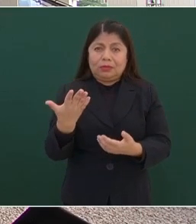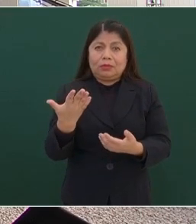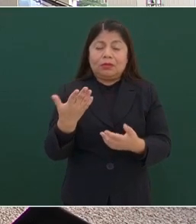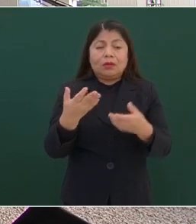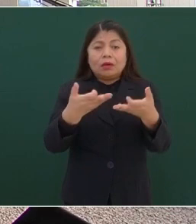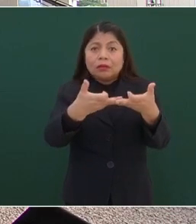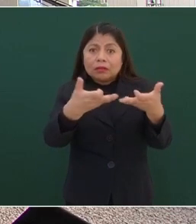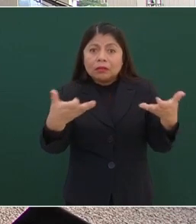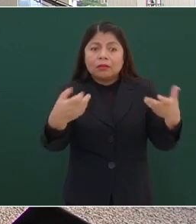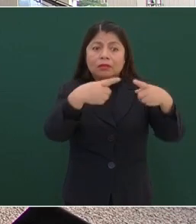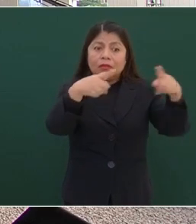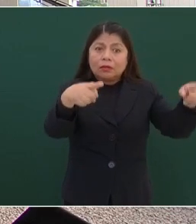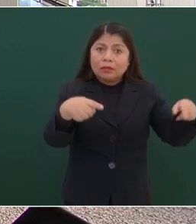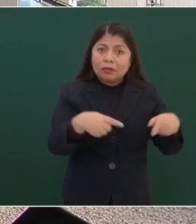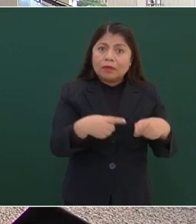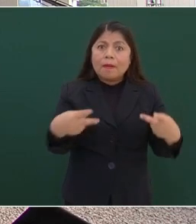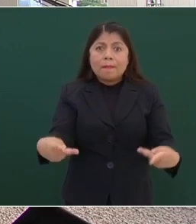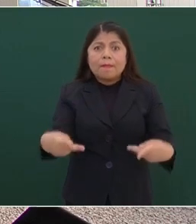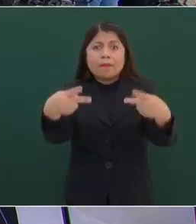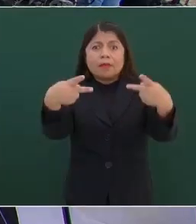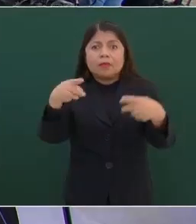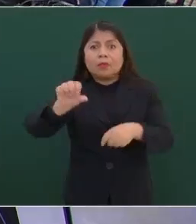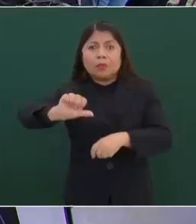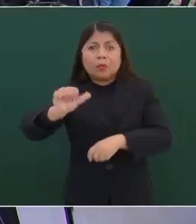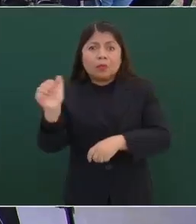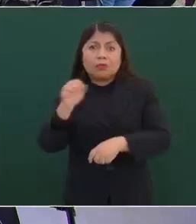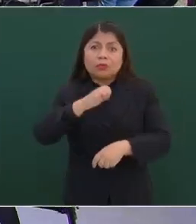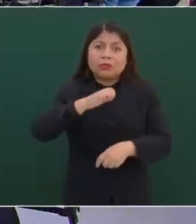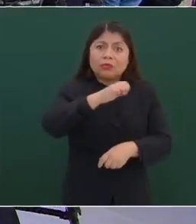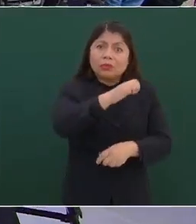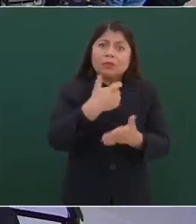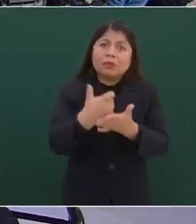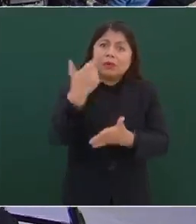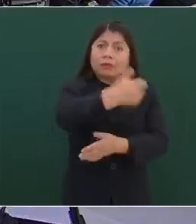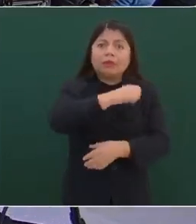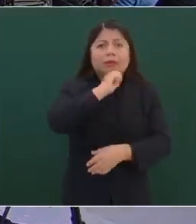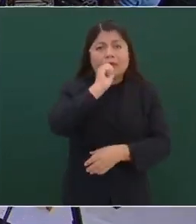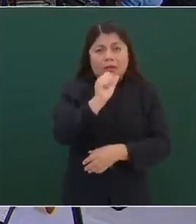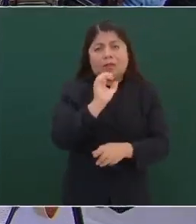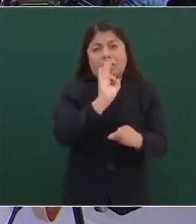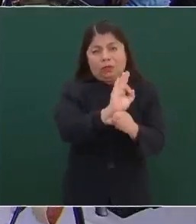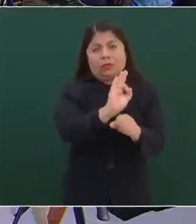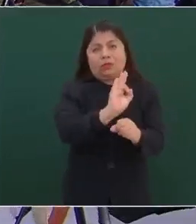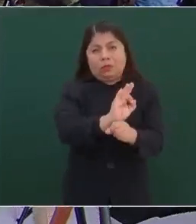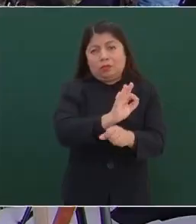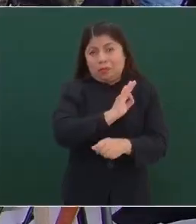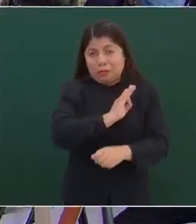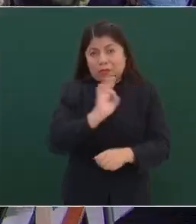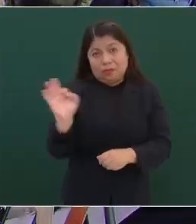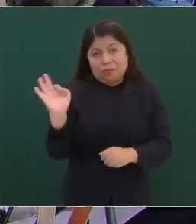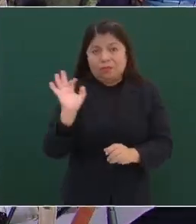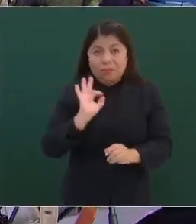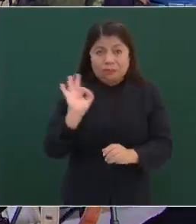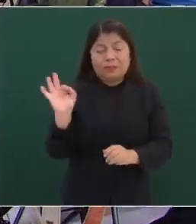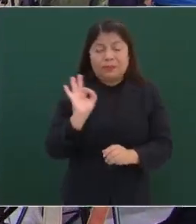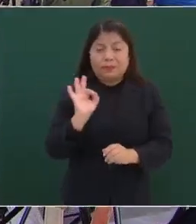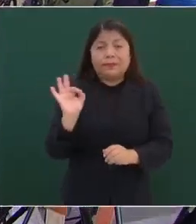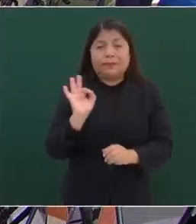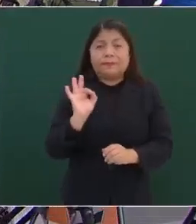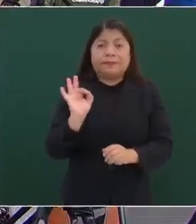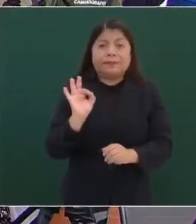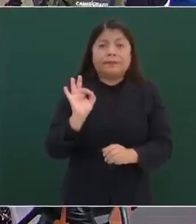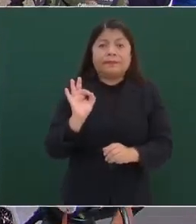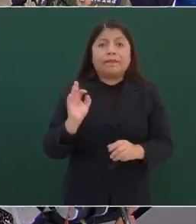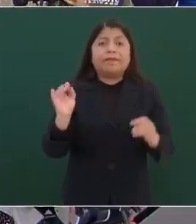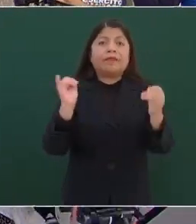porque realmente son 20 hectáreas. Entonces, algo se podría hacer al respecto para lograr esa parte, ¿no? Y así también